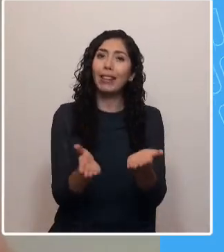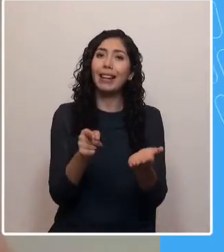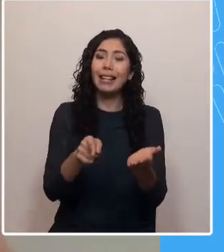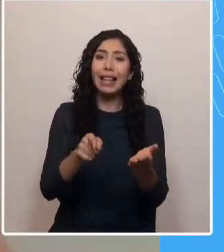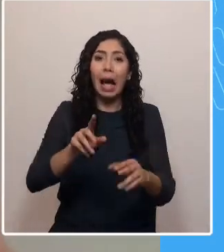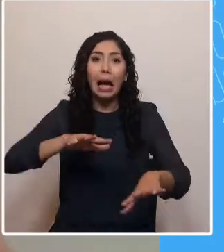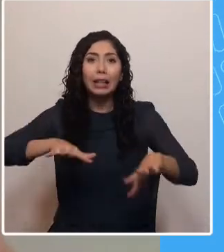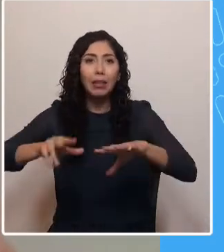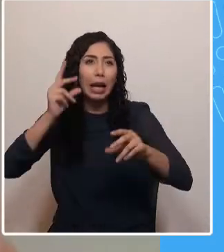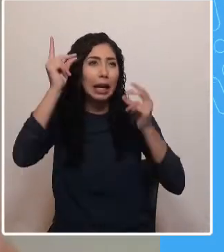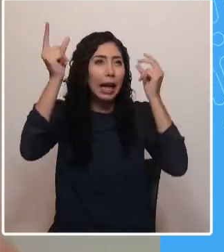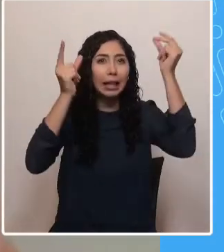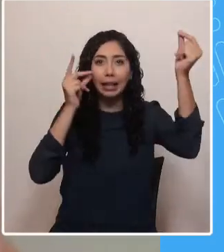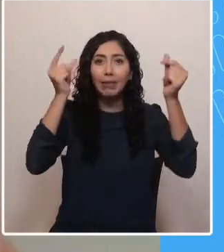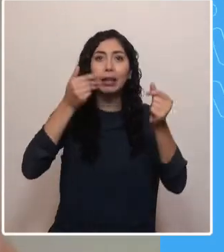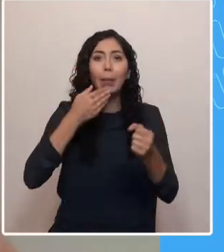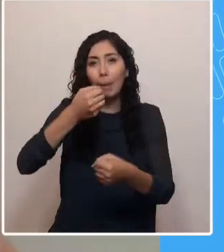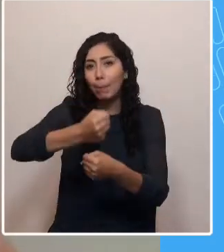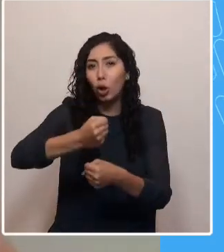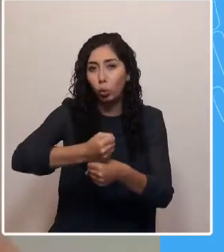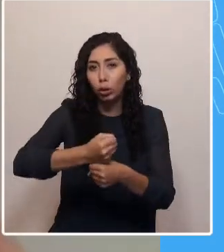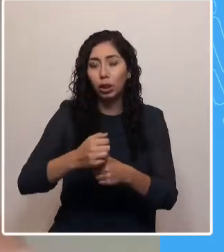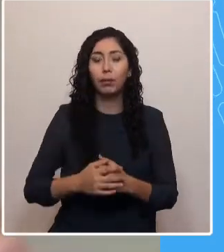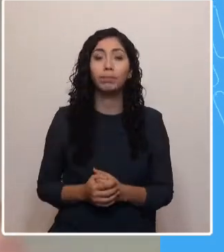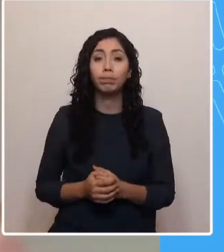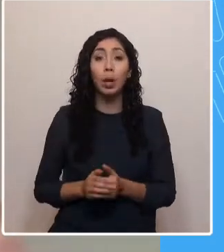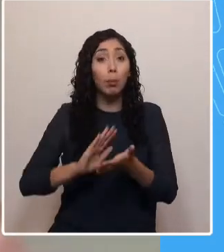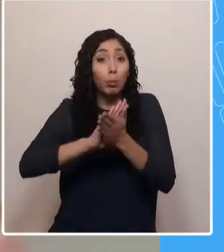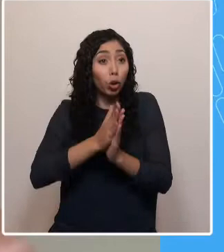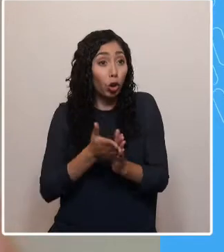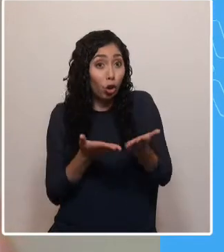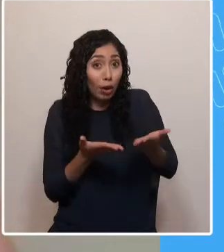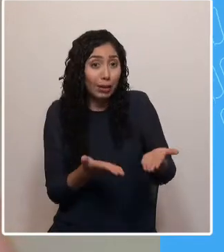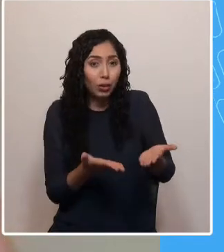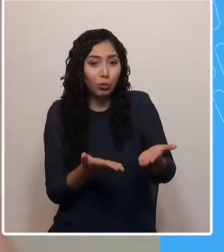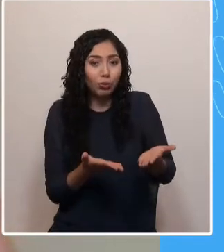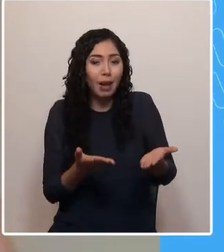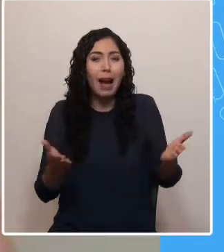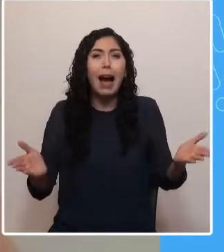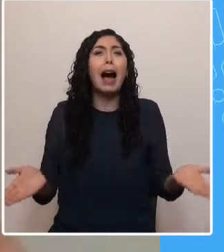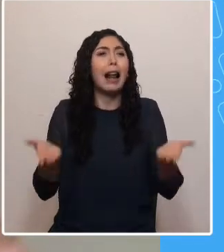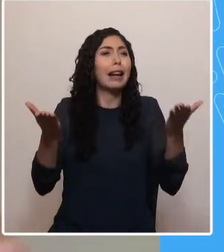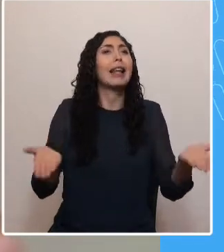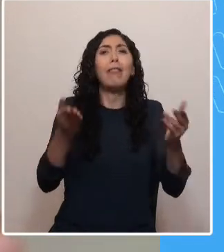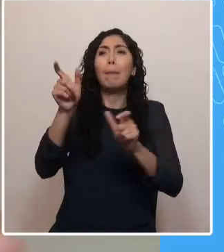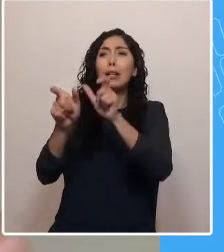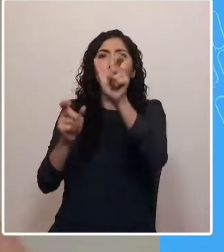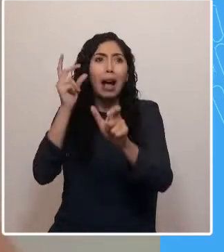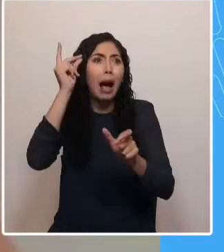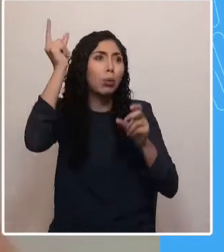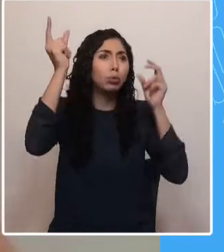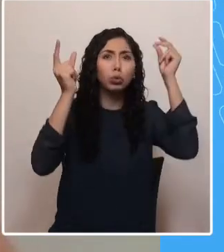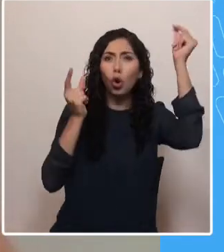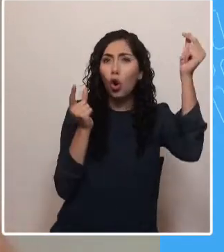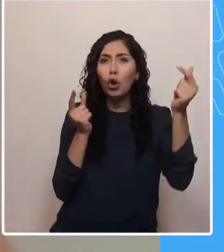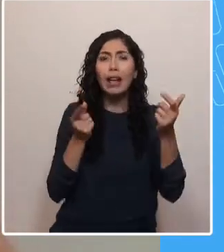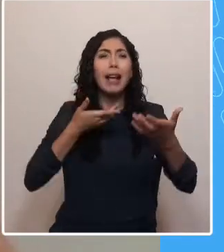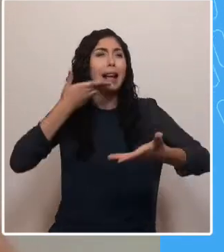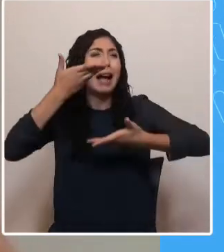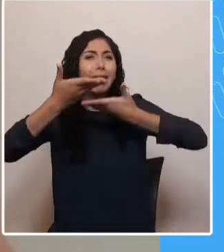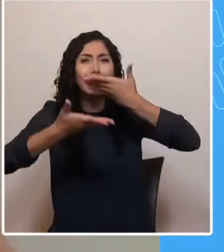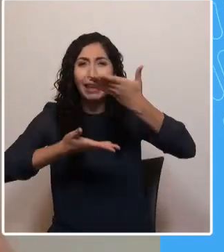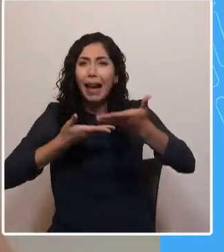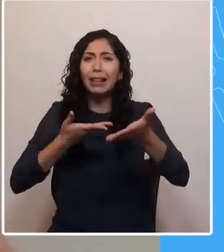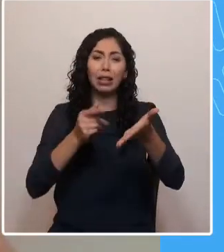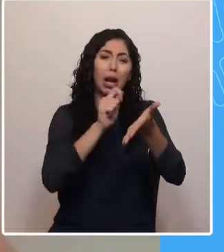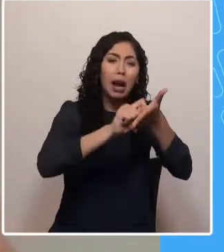y productiva. Por todo lo anterior, arriba los autores, los intérpretes, los cantautores, el